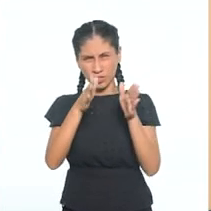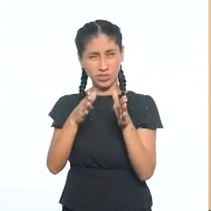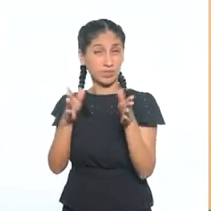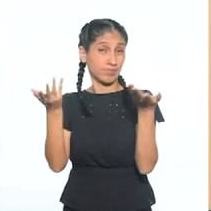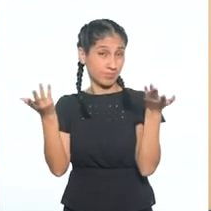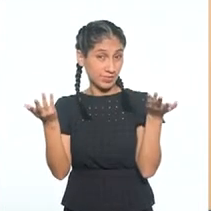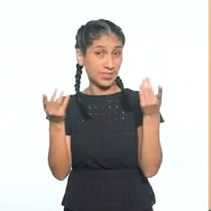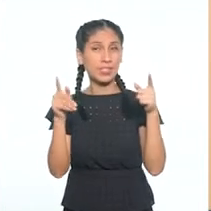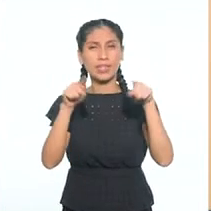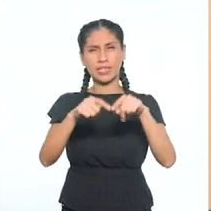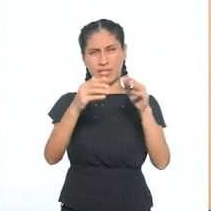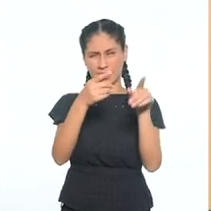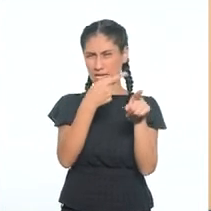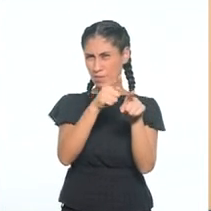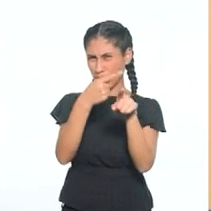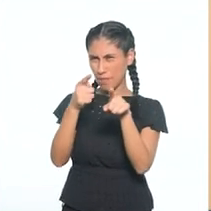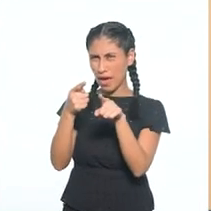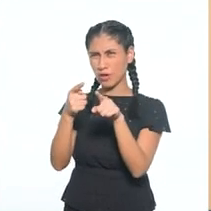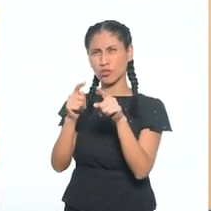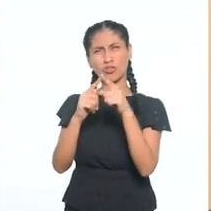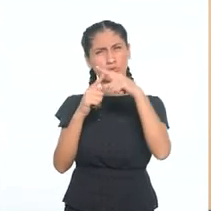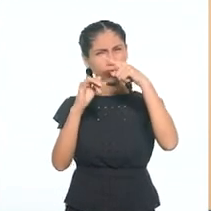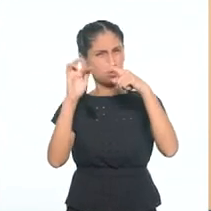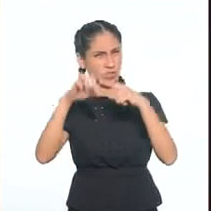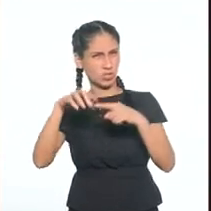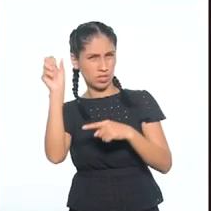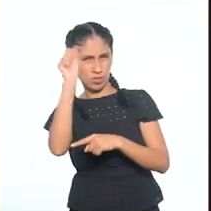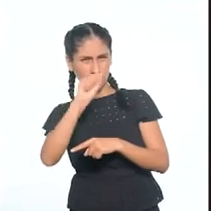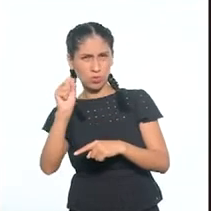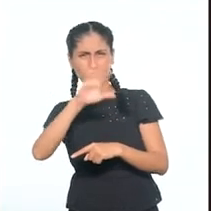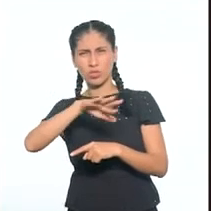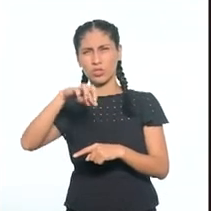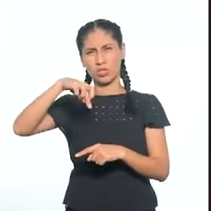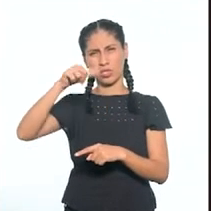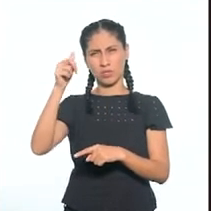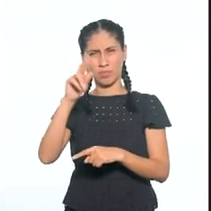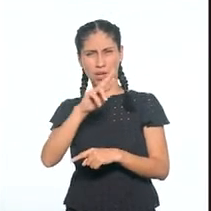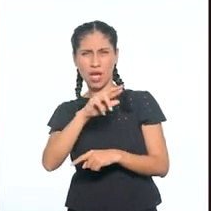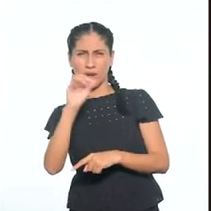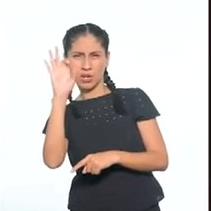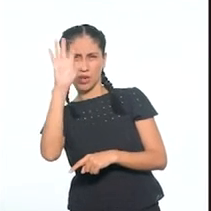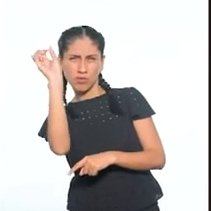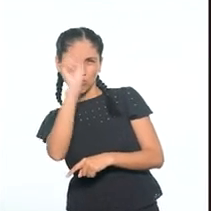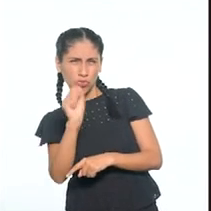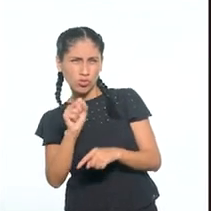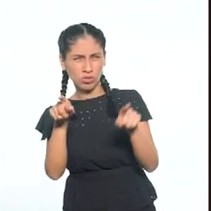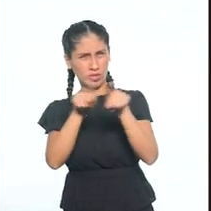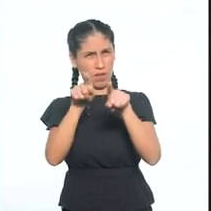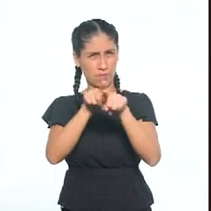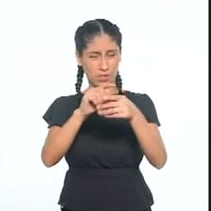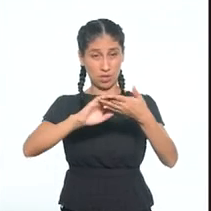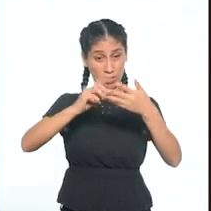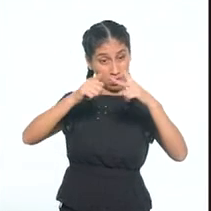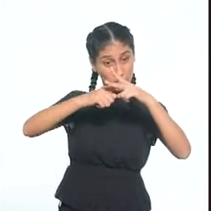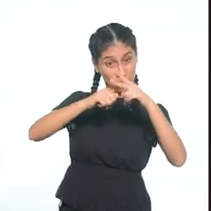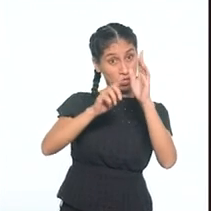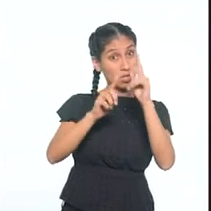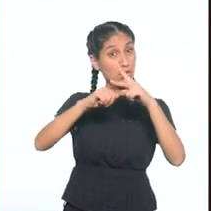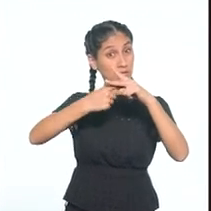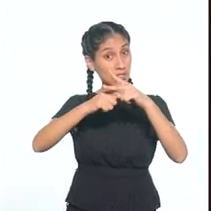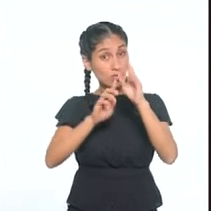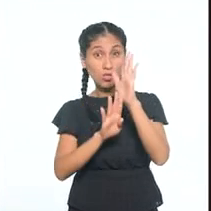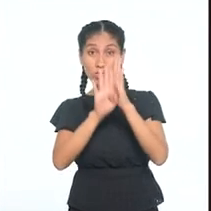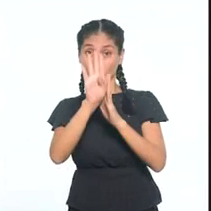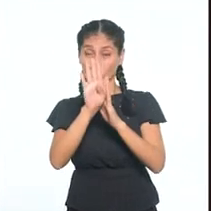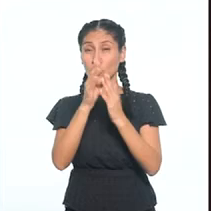este sentido existen varios tipos de párrafos el introductorio los de desarrollo y el de conclusión